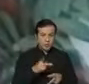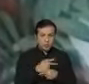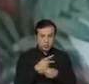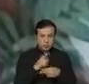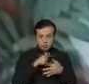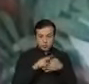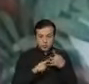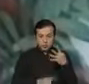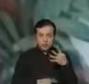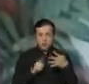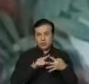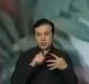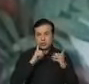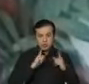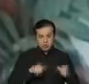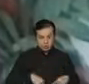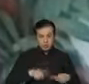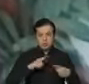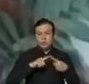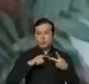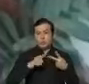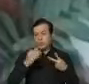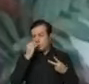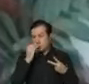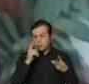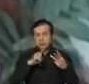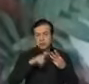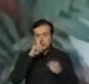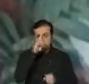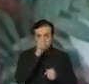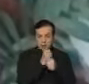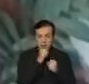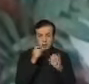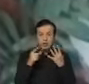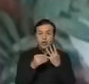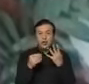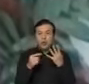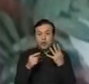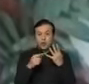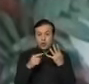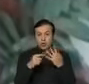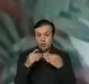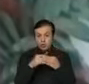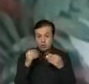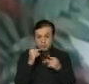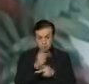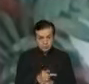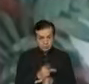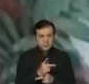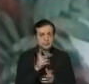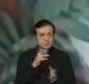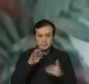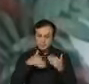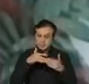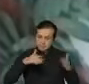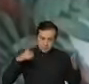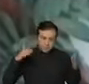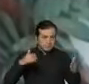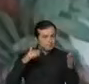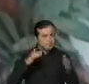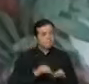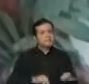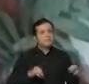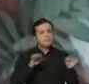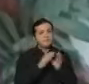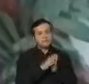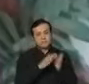prioridades del presidente: salud, alimentación, empleo y cuidar la dolarización, que es en lo que nosotros pondremos toda la atención durante